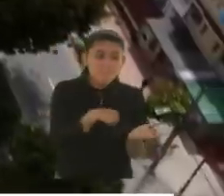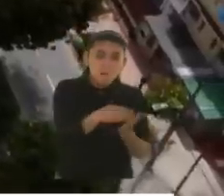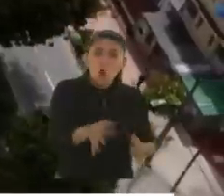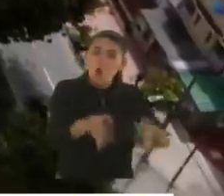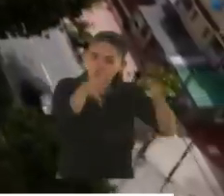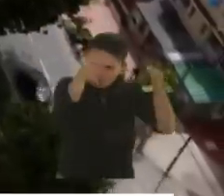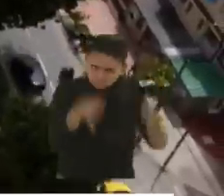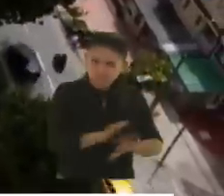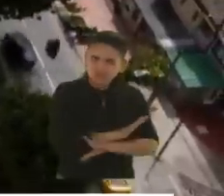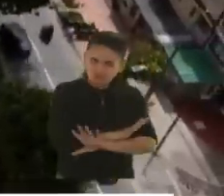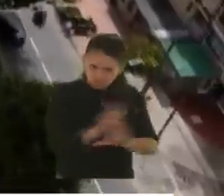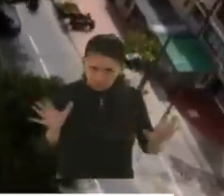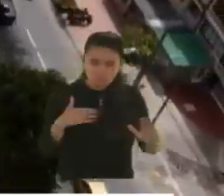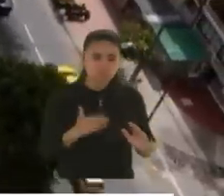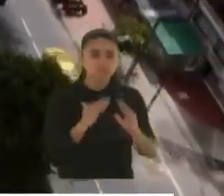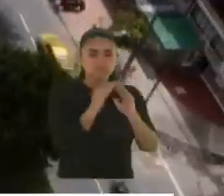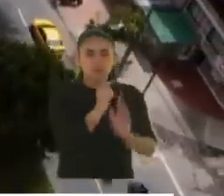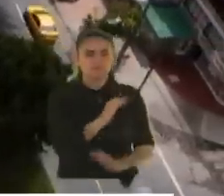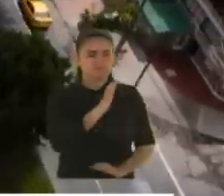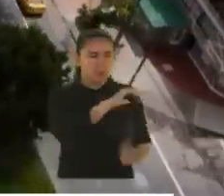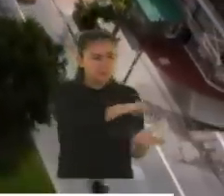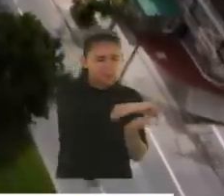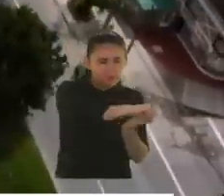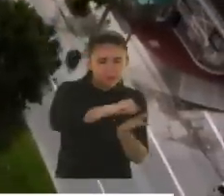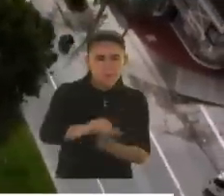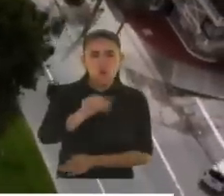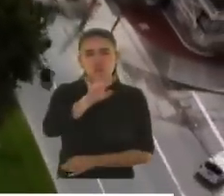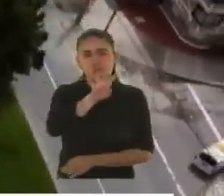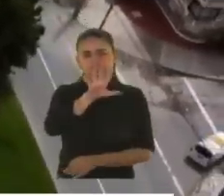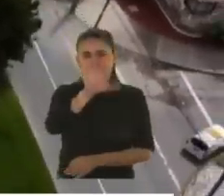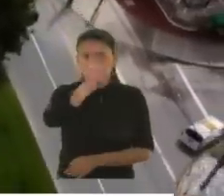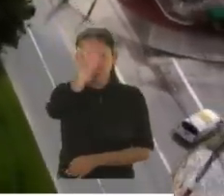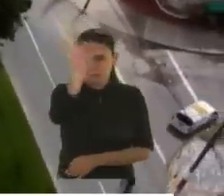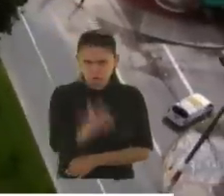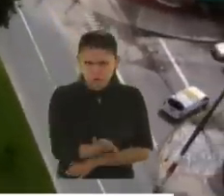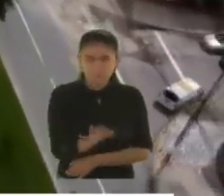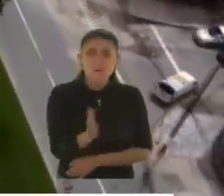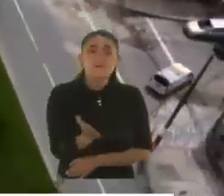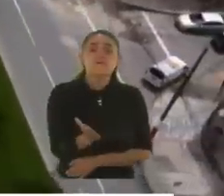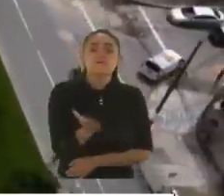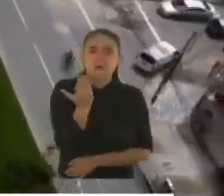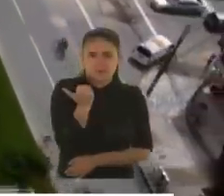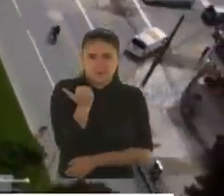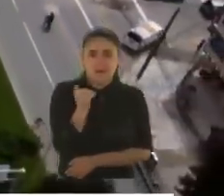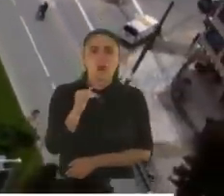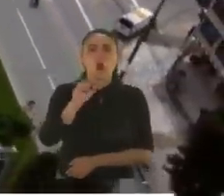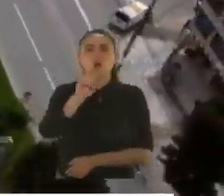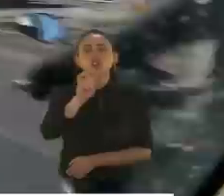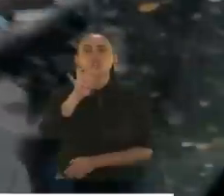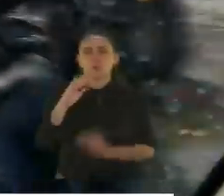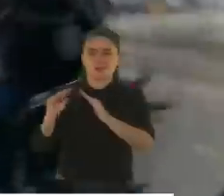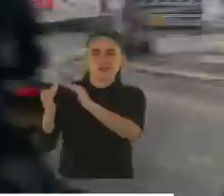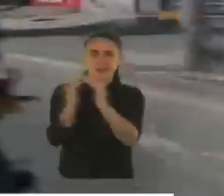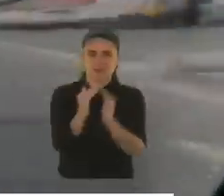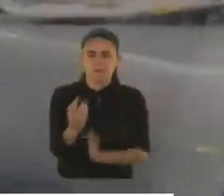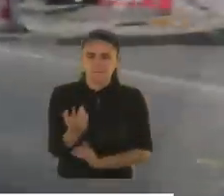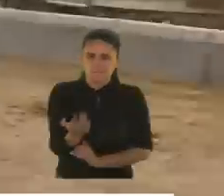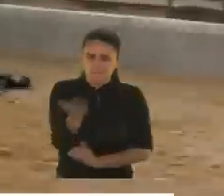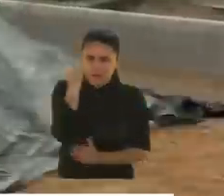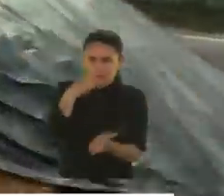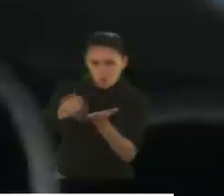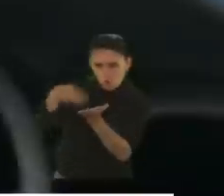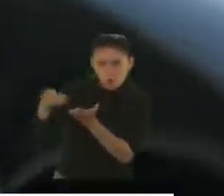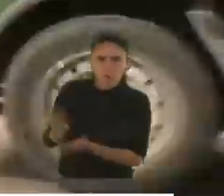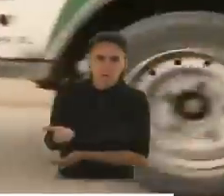adquirido y hemos entregado el 95% de esos predios. Nos falta por entregar 84 predios.